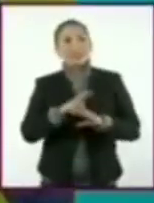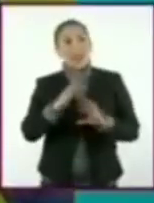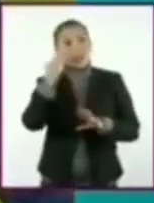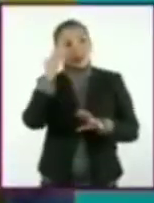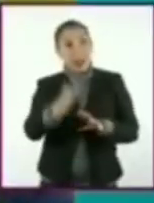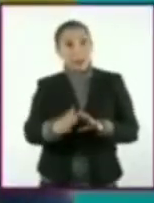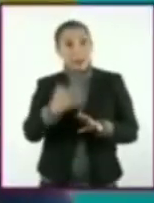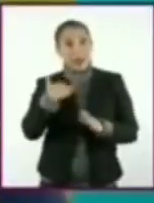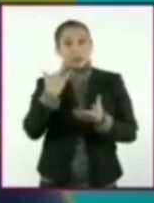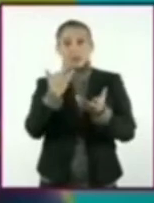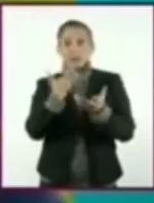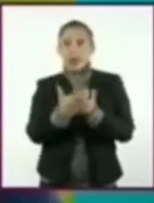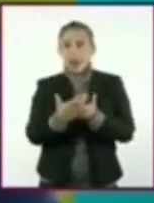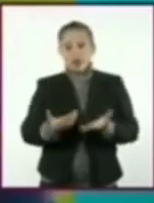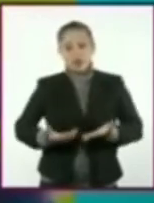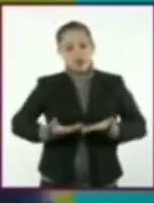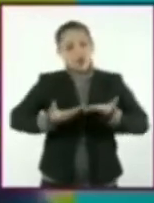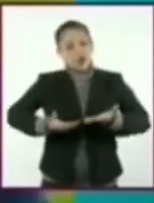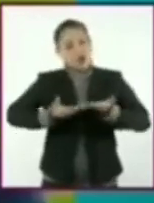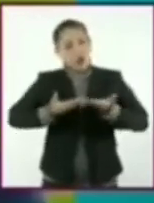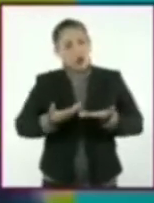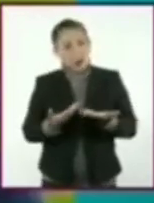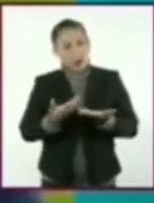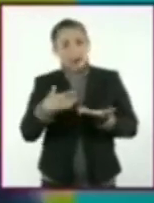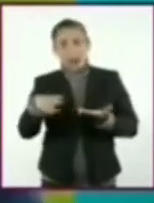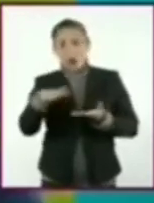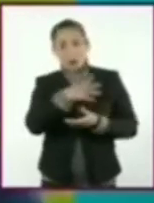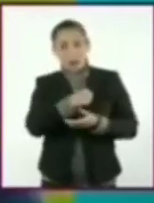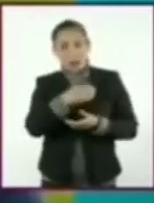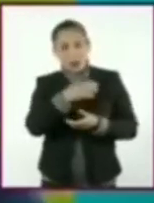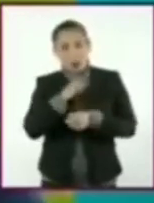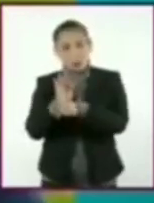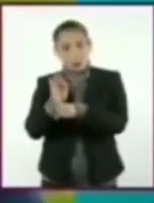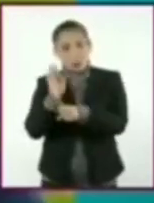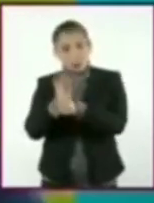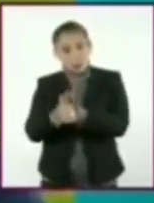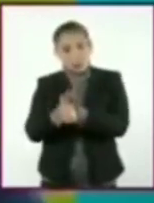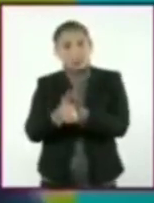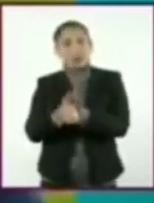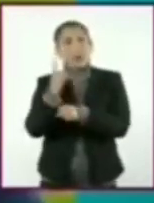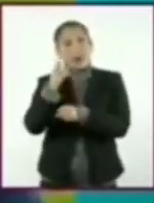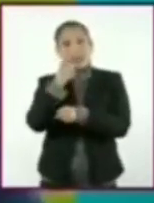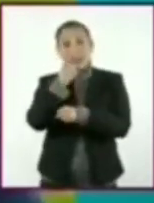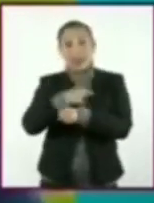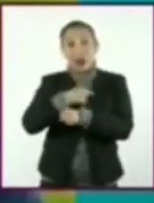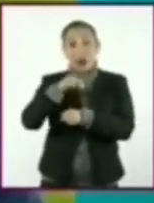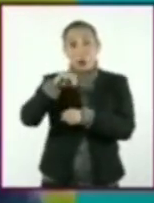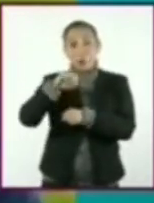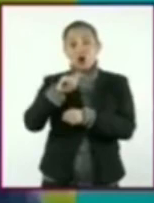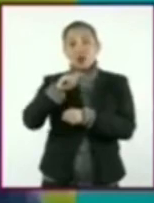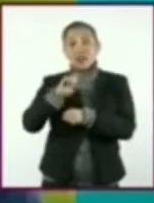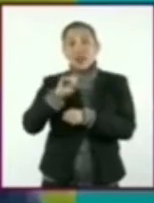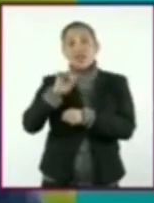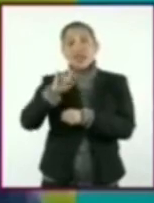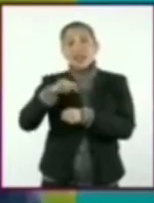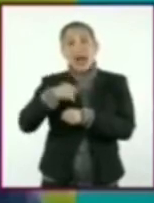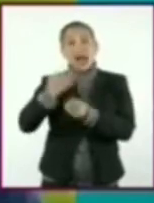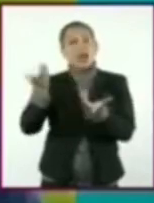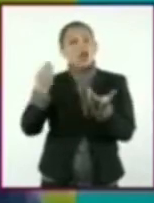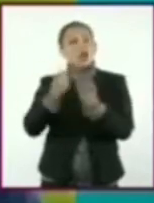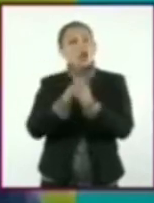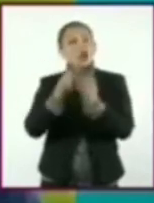ya saben, a reforzar la autoestima de nuestros hijos. Me estaba diciendo justamente que en Montefénix hay cursos de verano